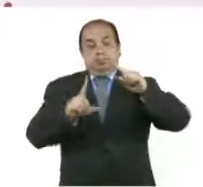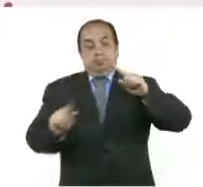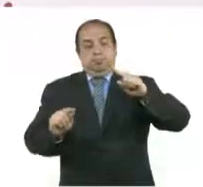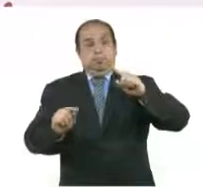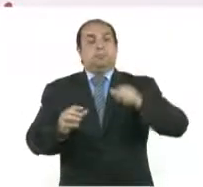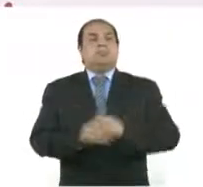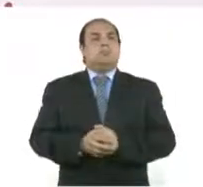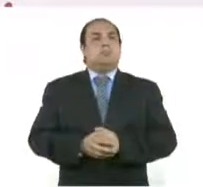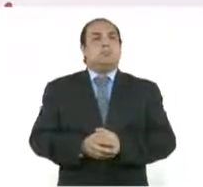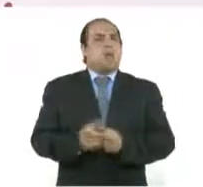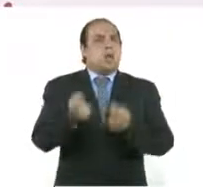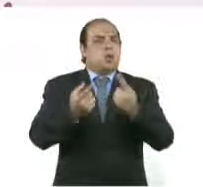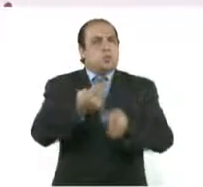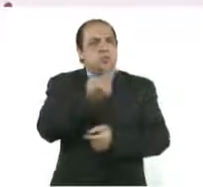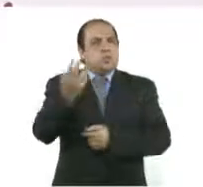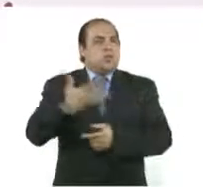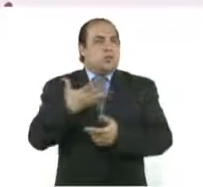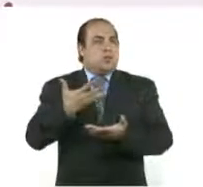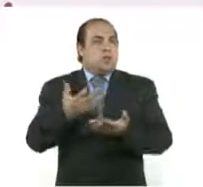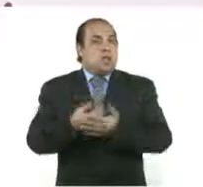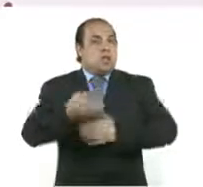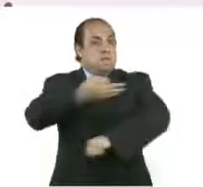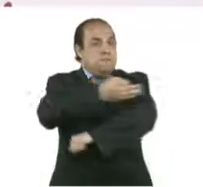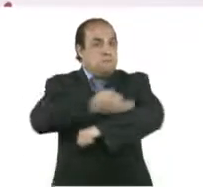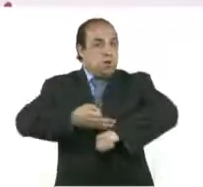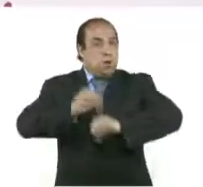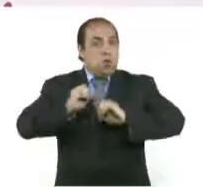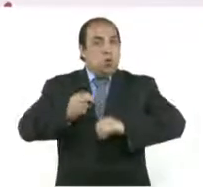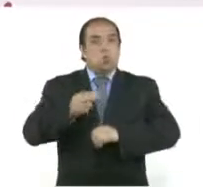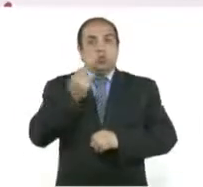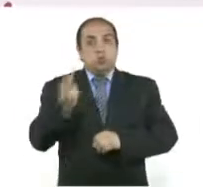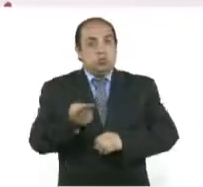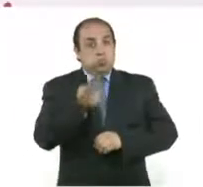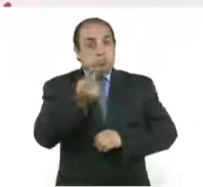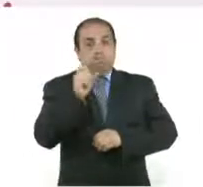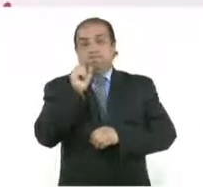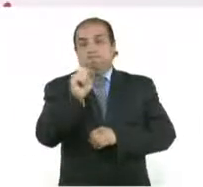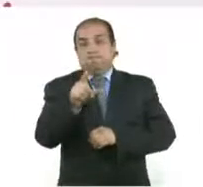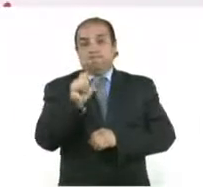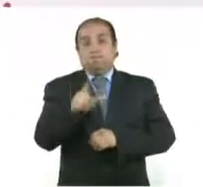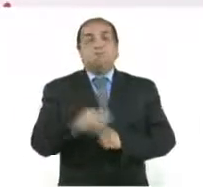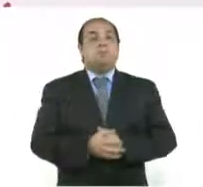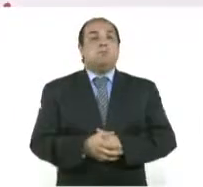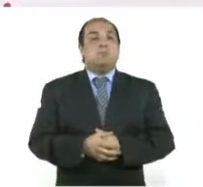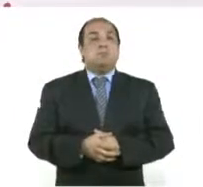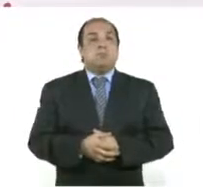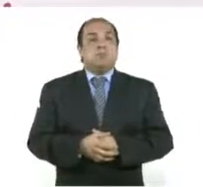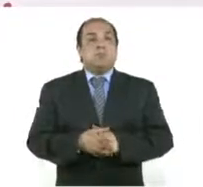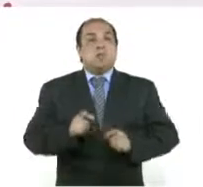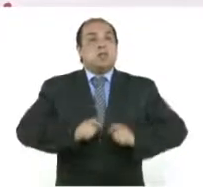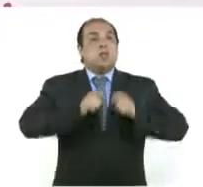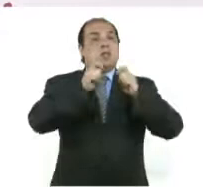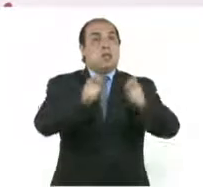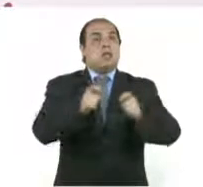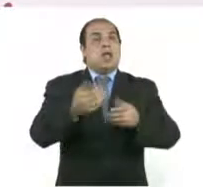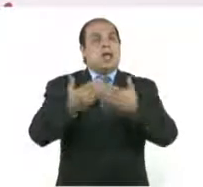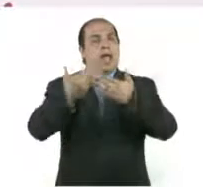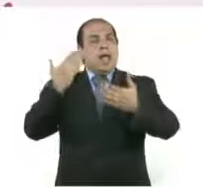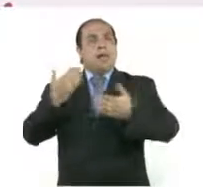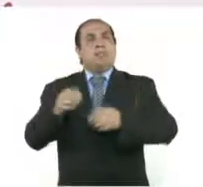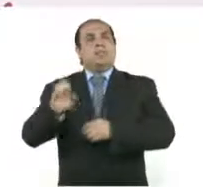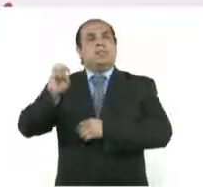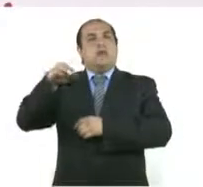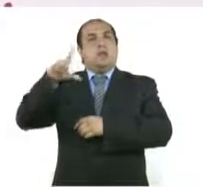si alguno de ustedes tiene un familiar o ustedes mismos que la recibió desde que López Obrador fue jefe de